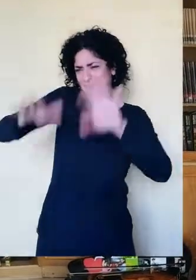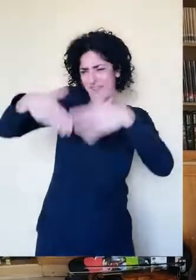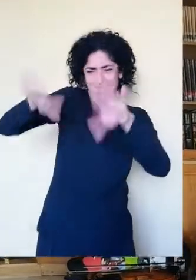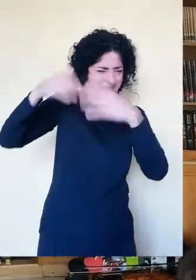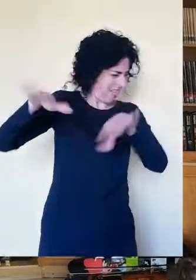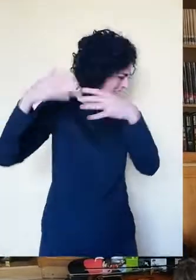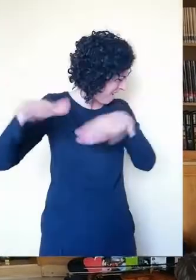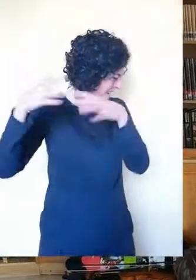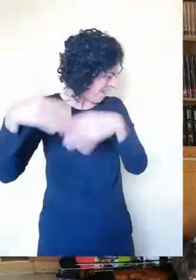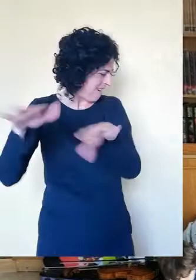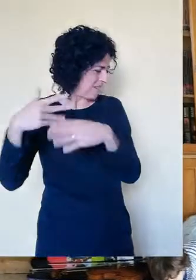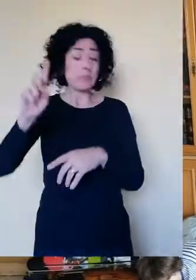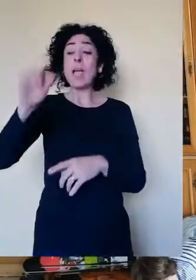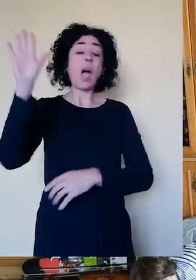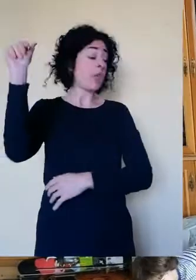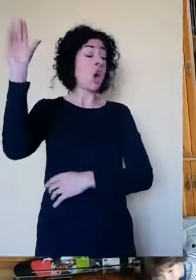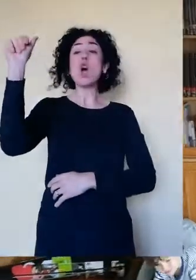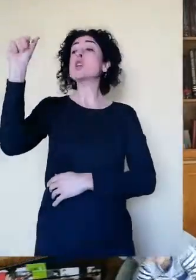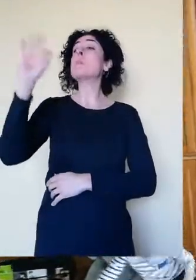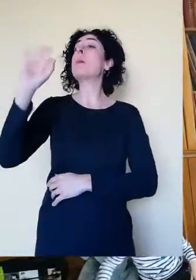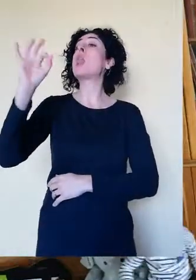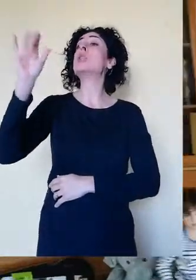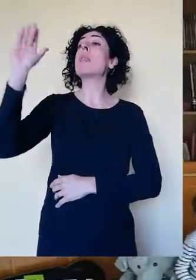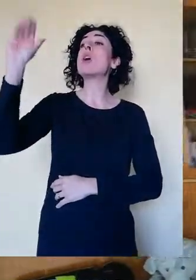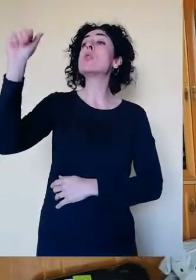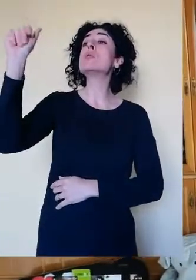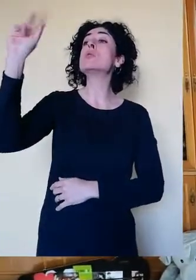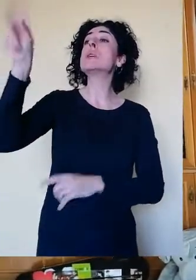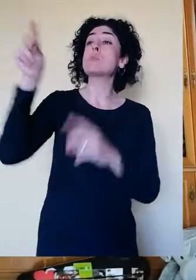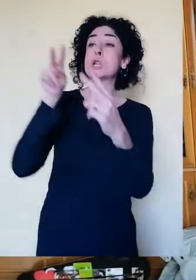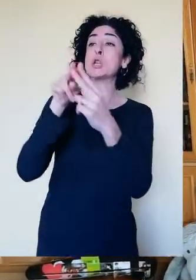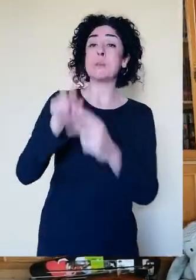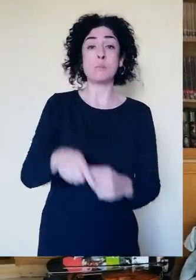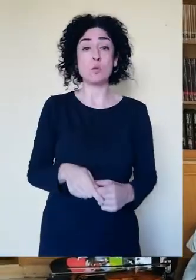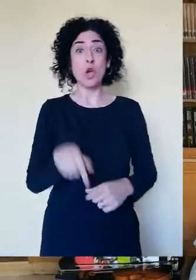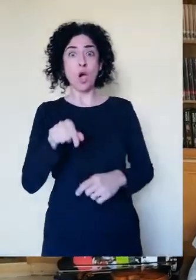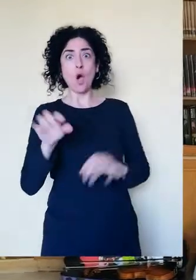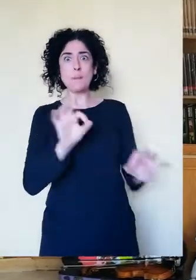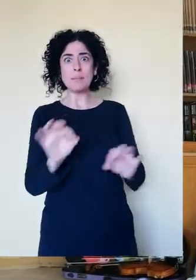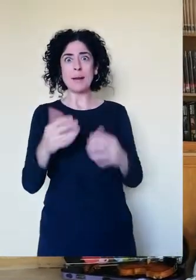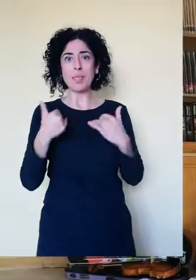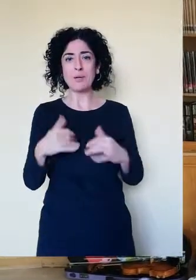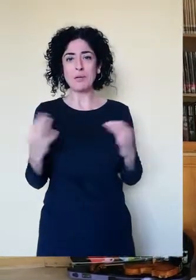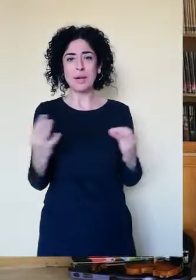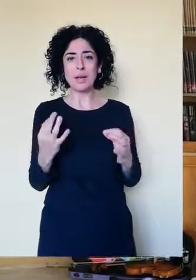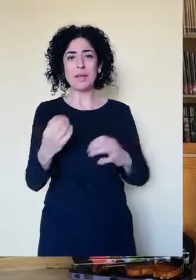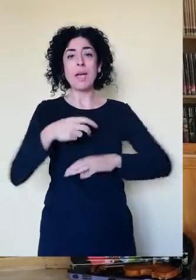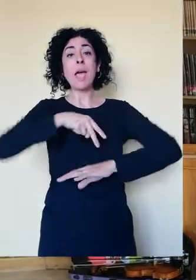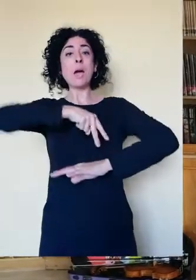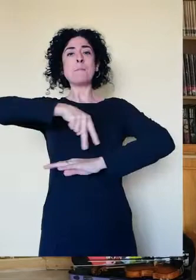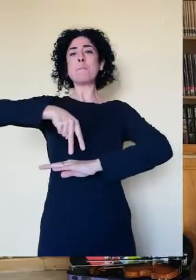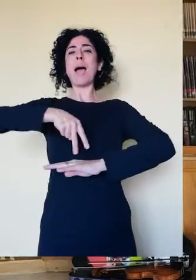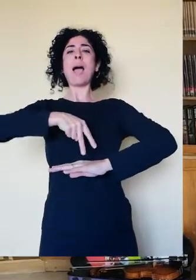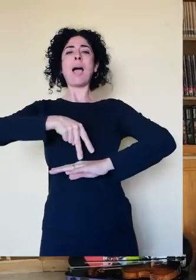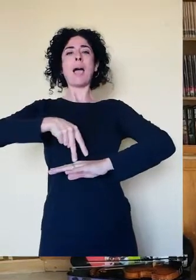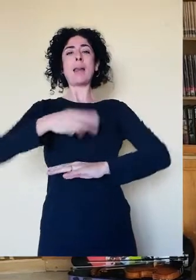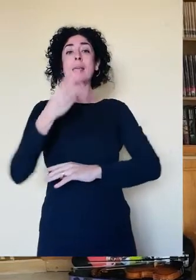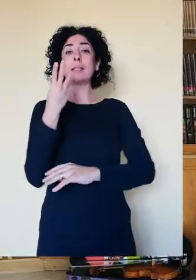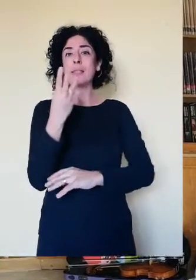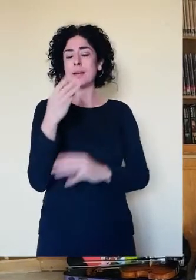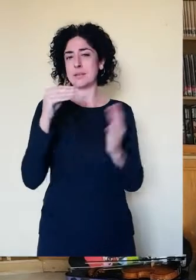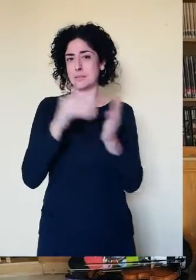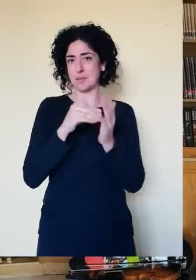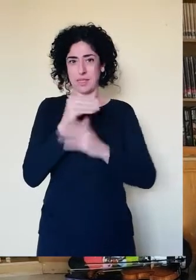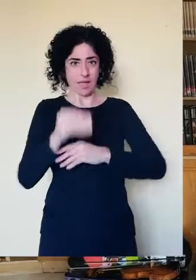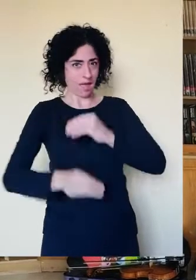¡Guau! ¡Súper! Déjala tranquilo. Muy bien, adiós pelota. Luego nos vemos. Chicos, hoy hemos preparado un baile que lo vamos a